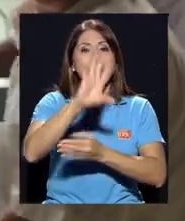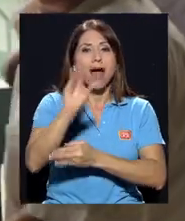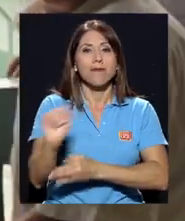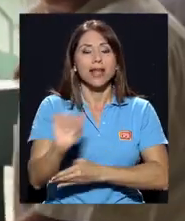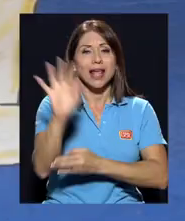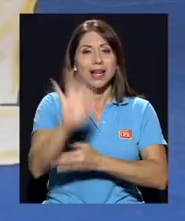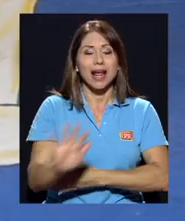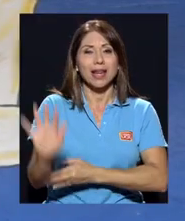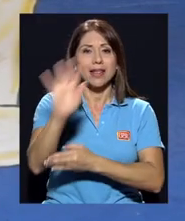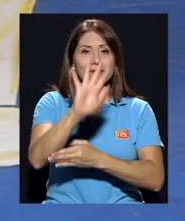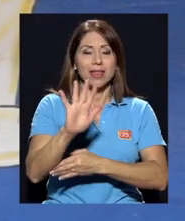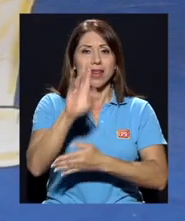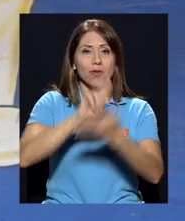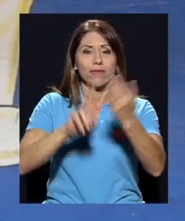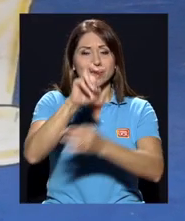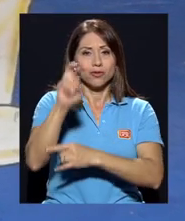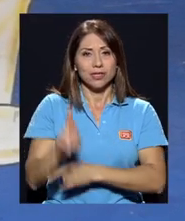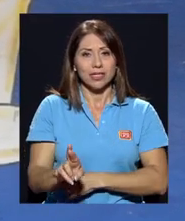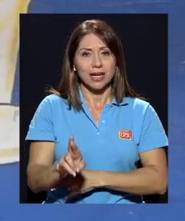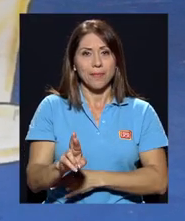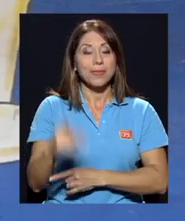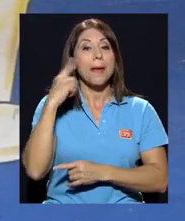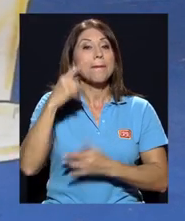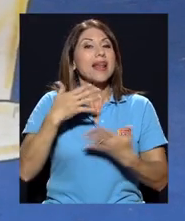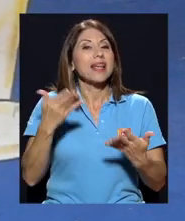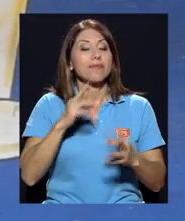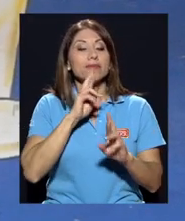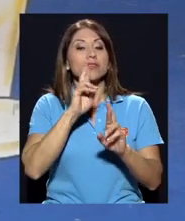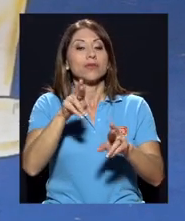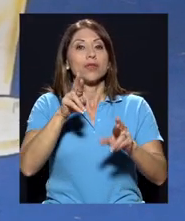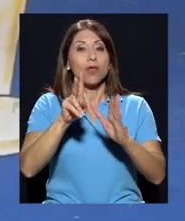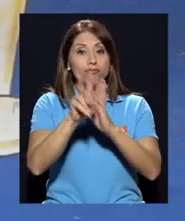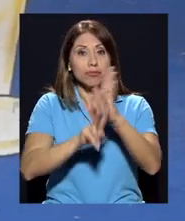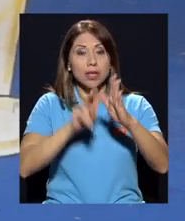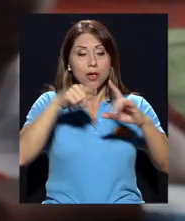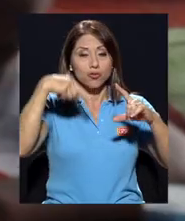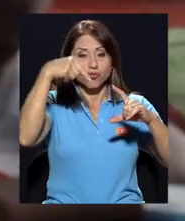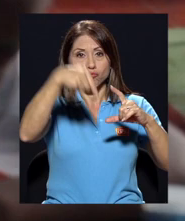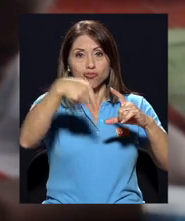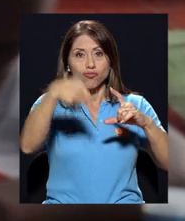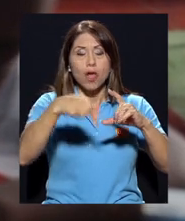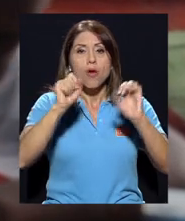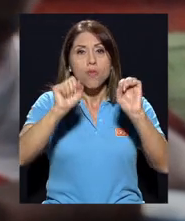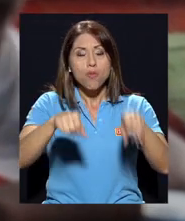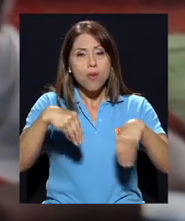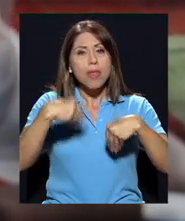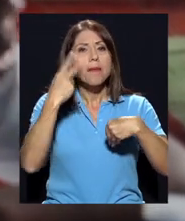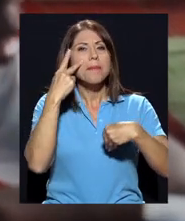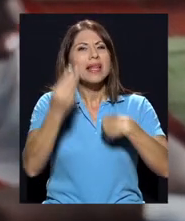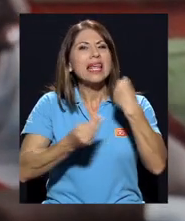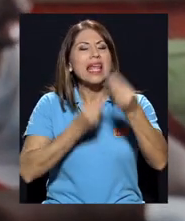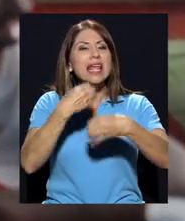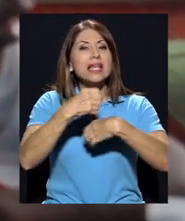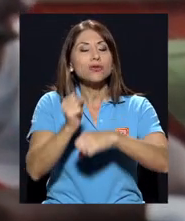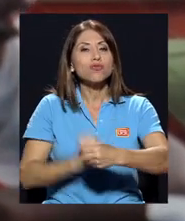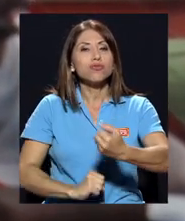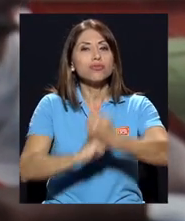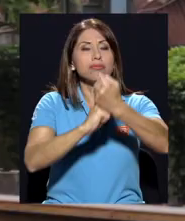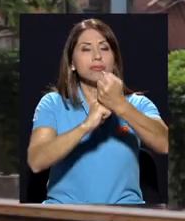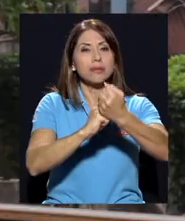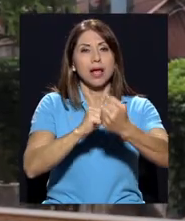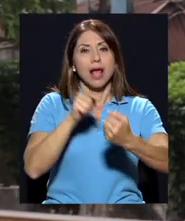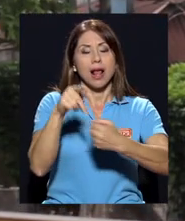costa rica con el fin de plasmar en un producto audiovisual el aporte de esta cultura al país un aspecto